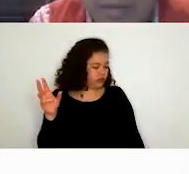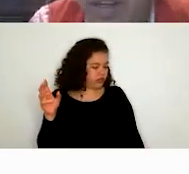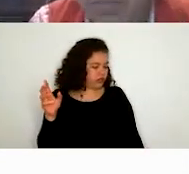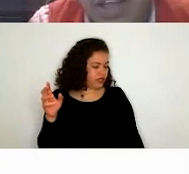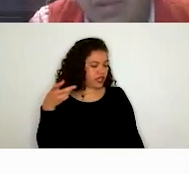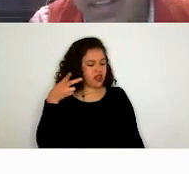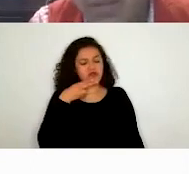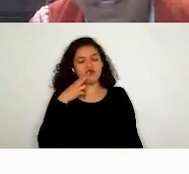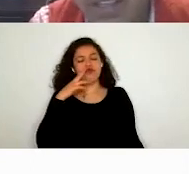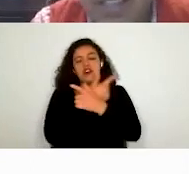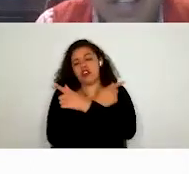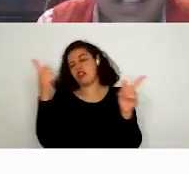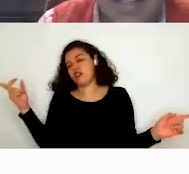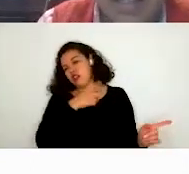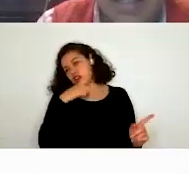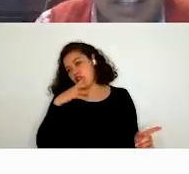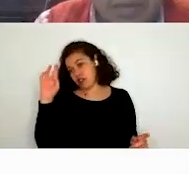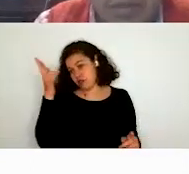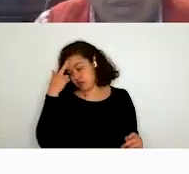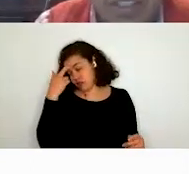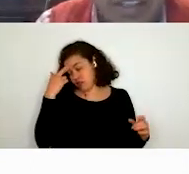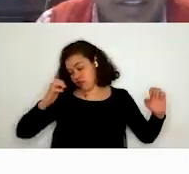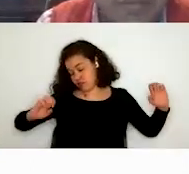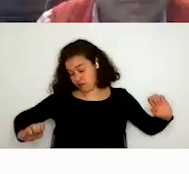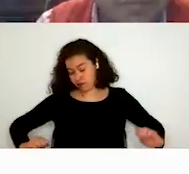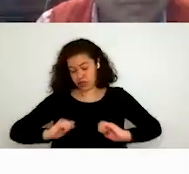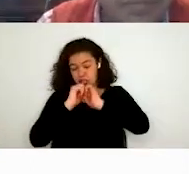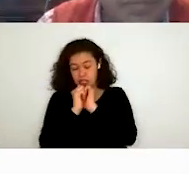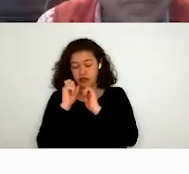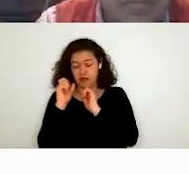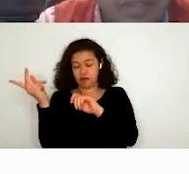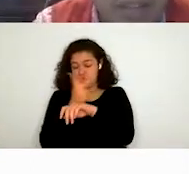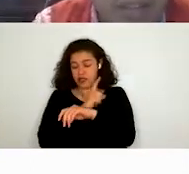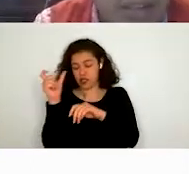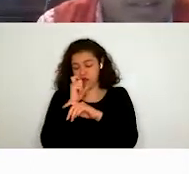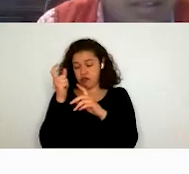uso, porque recuerden que la emergencia llega en el momento menos indicado.